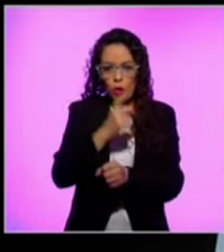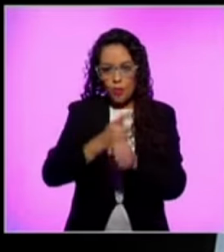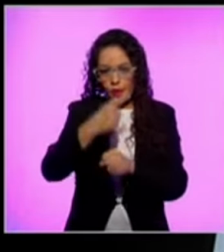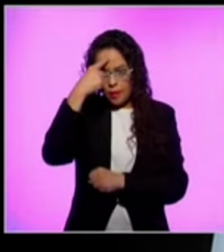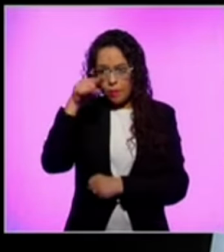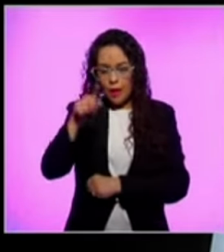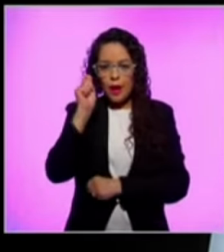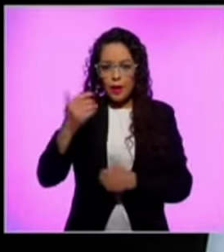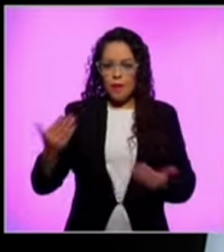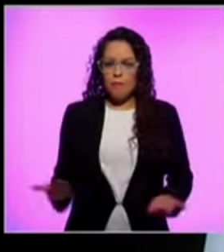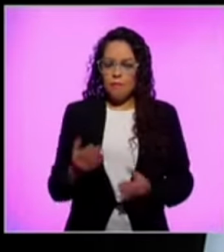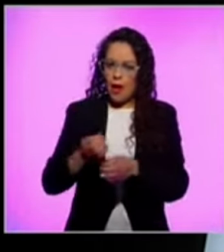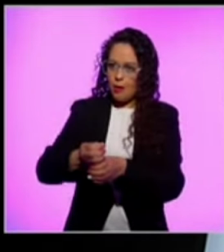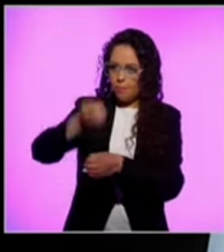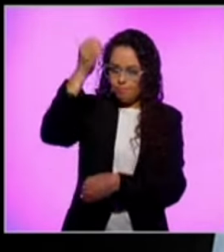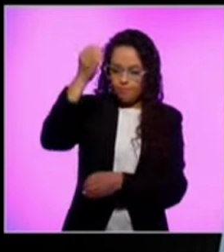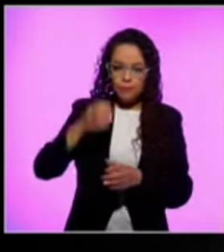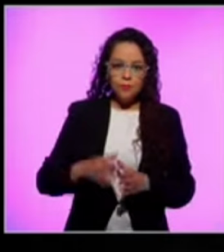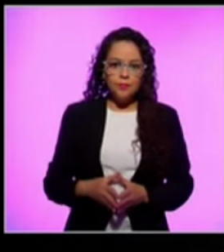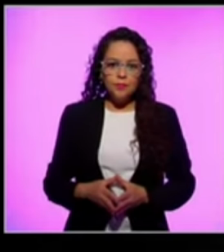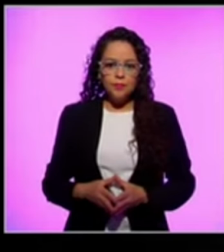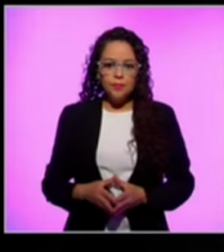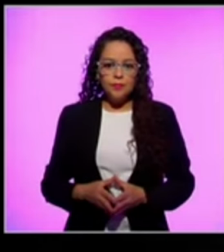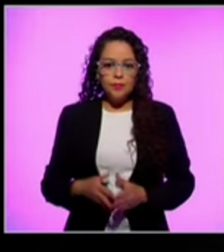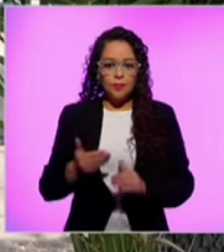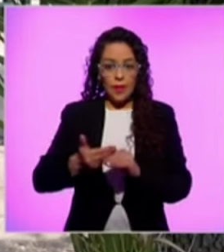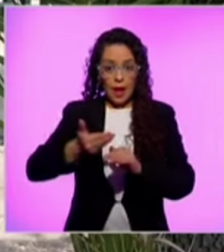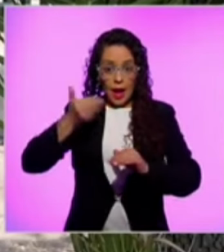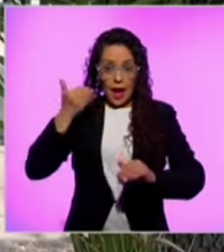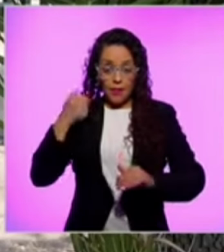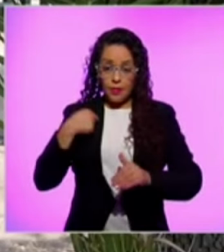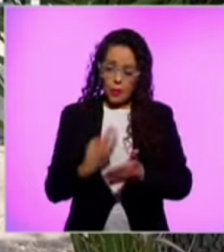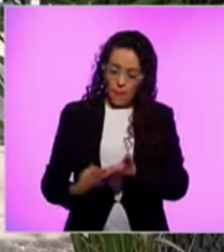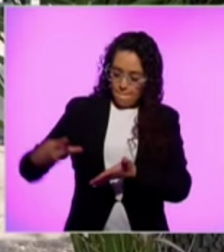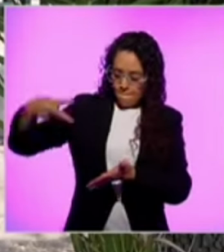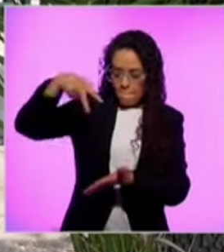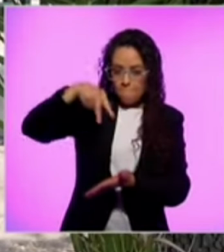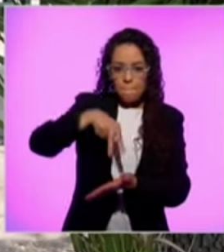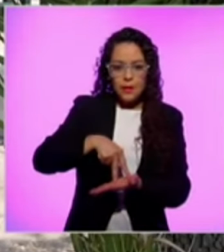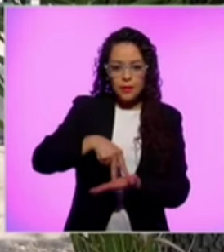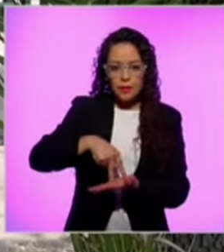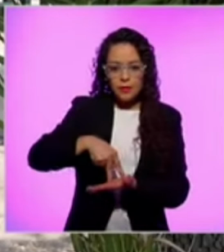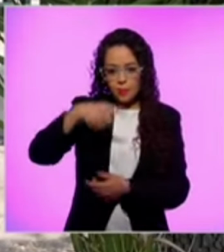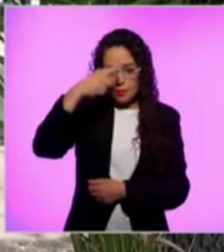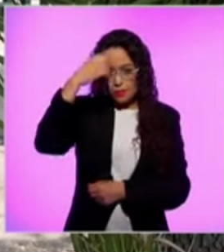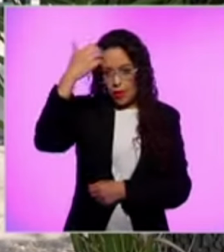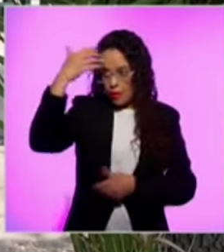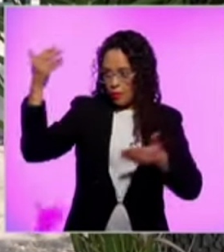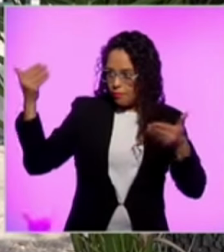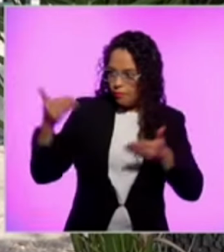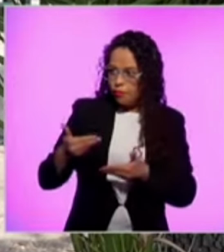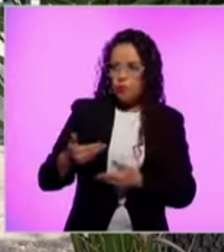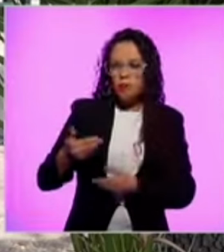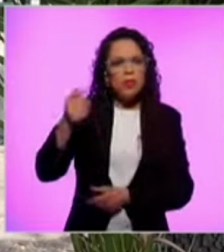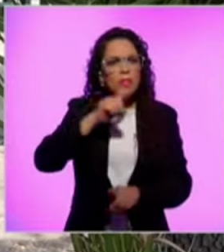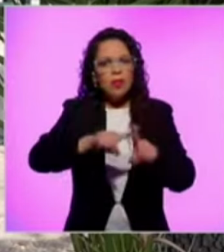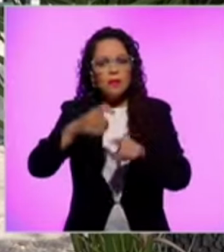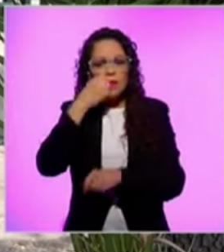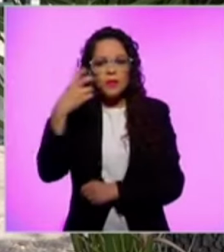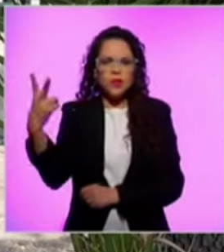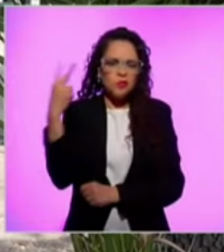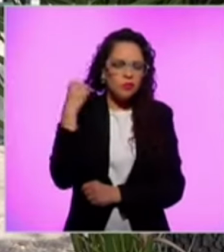disciplina. A mí antes de llegar a un escenario, antes de presentarme, muchas veces, muchas academias me dijeron que no y en su principio